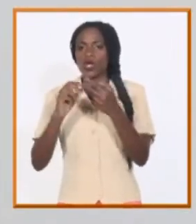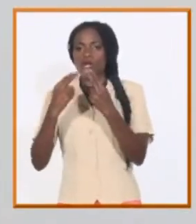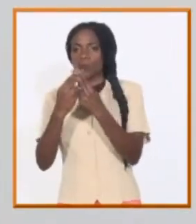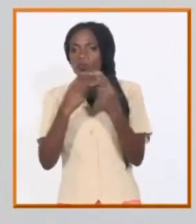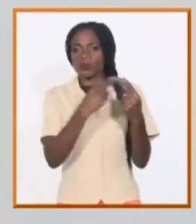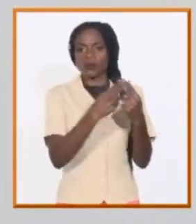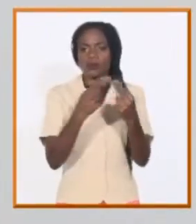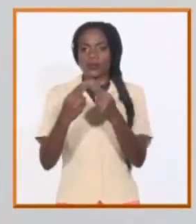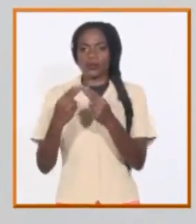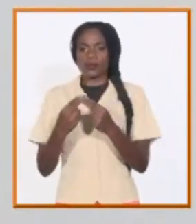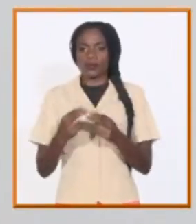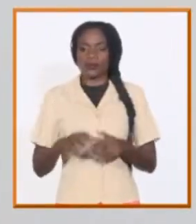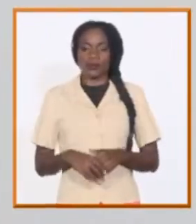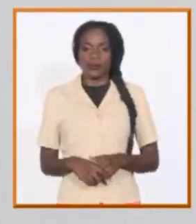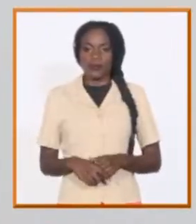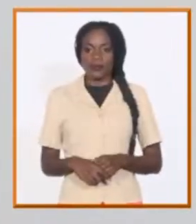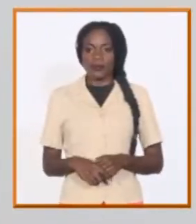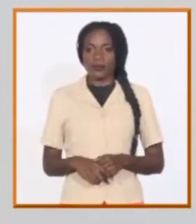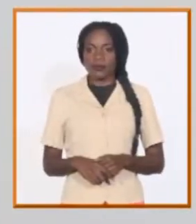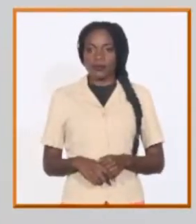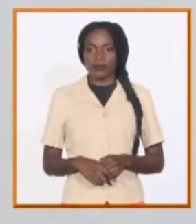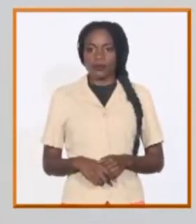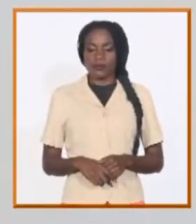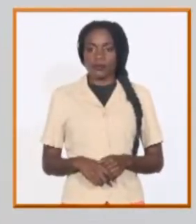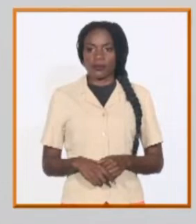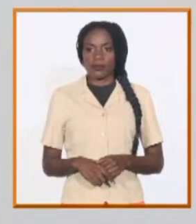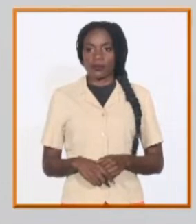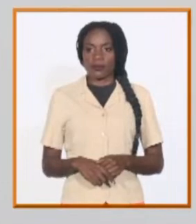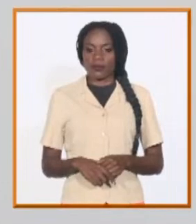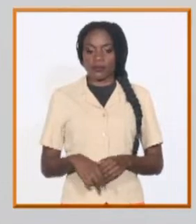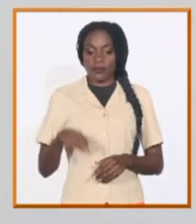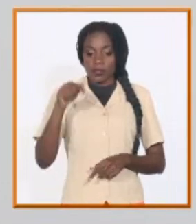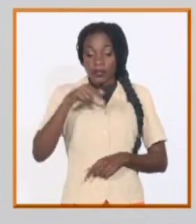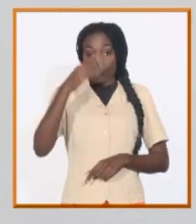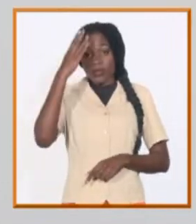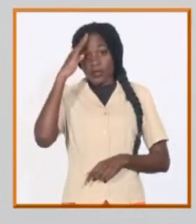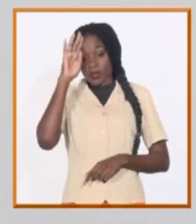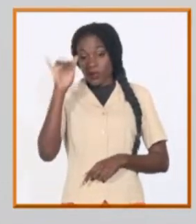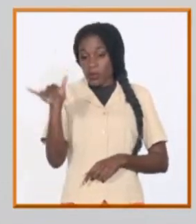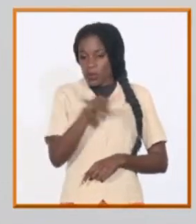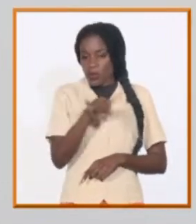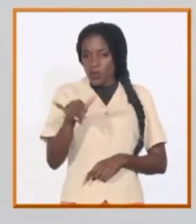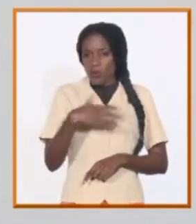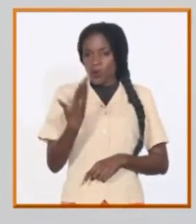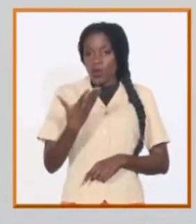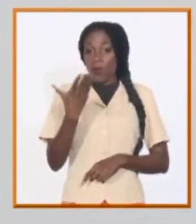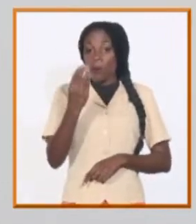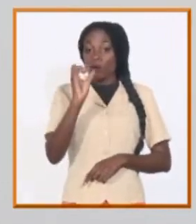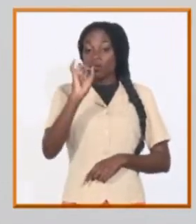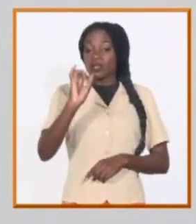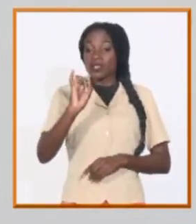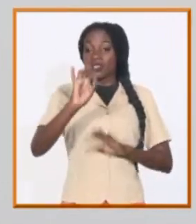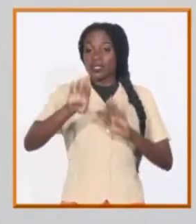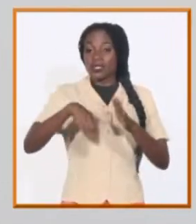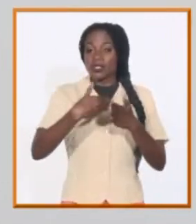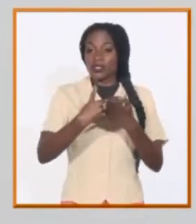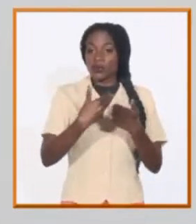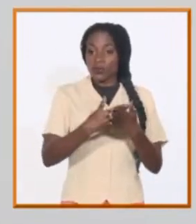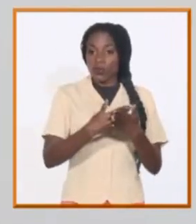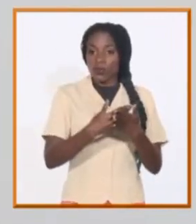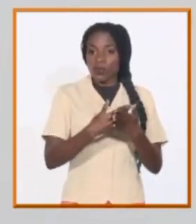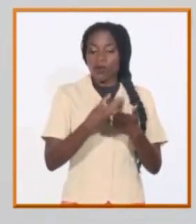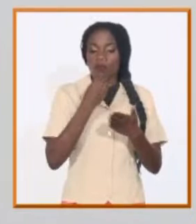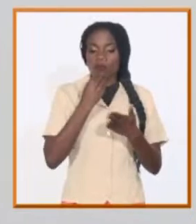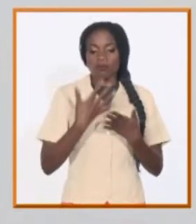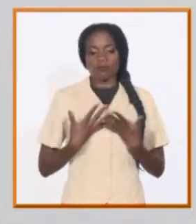Hay aquí en la patria también muchas instituciones que dieron